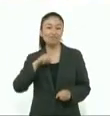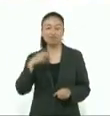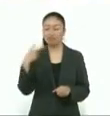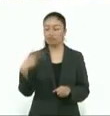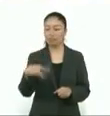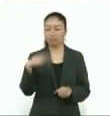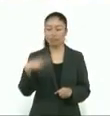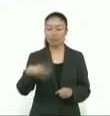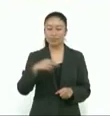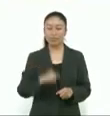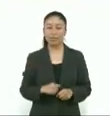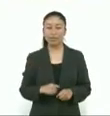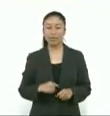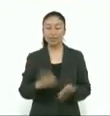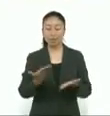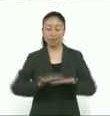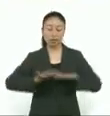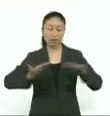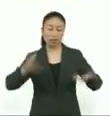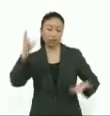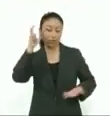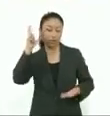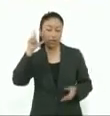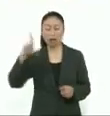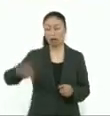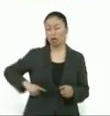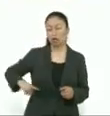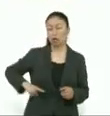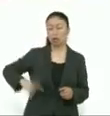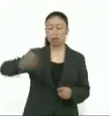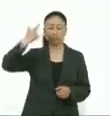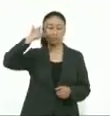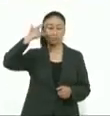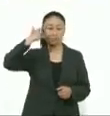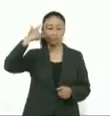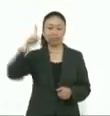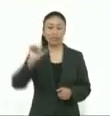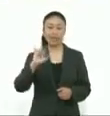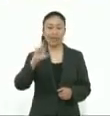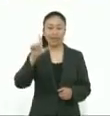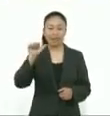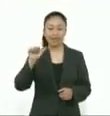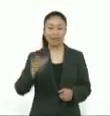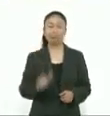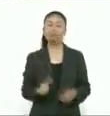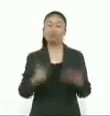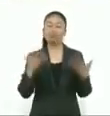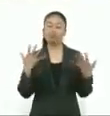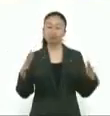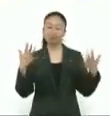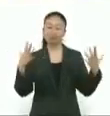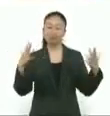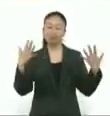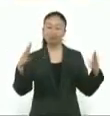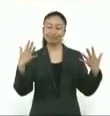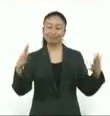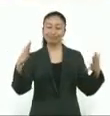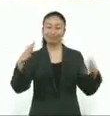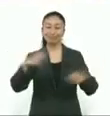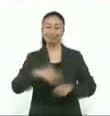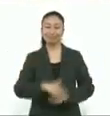escuchemos a la gobernadora de Campeche, Laida Sansores San Román.